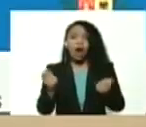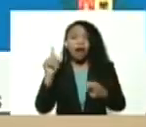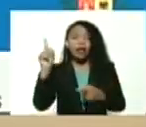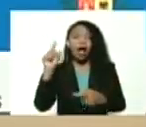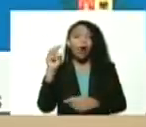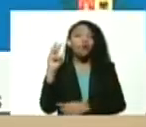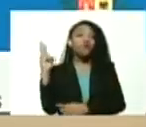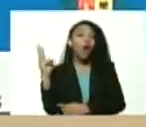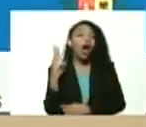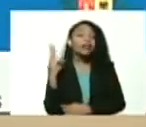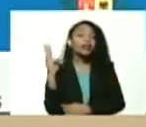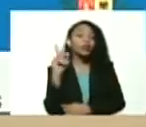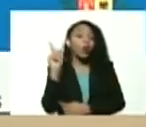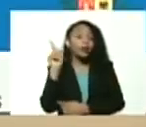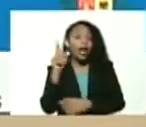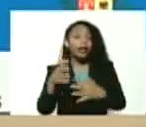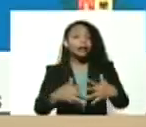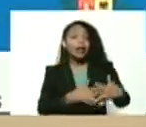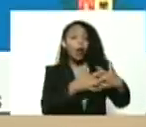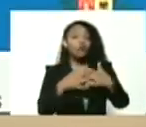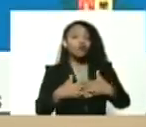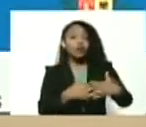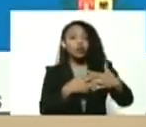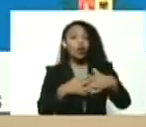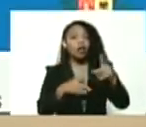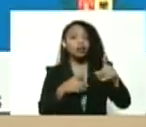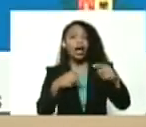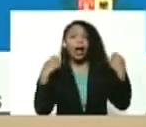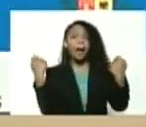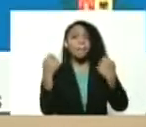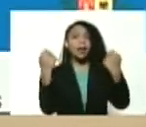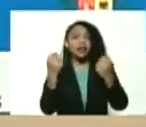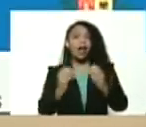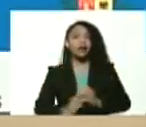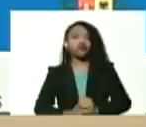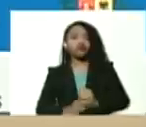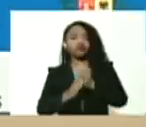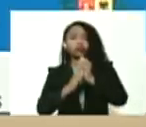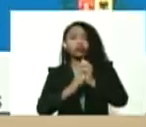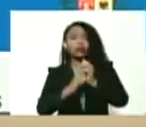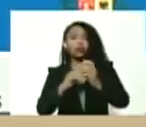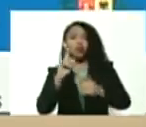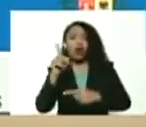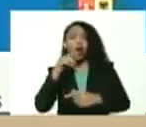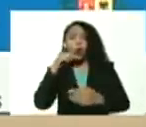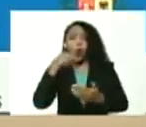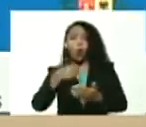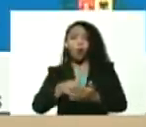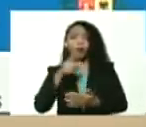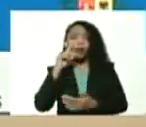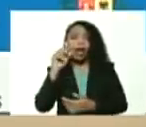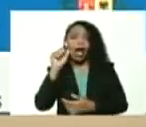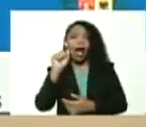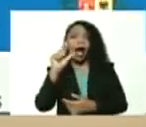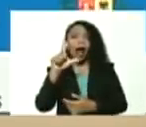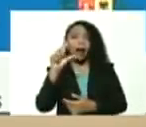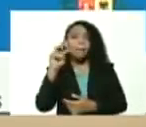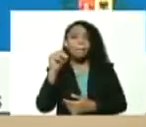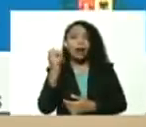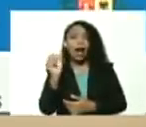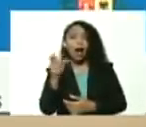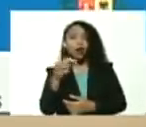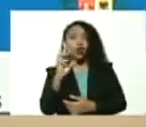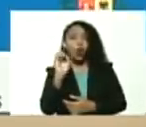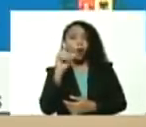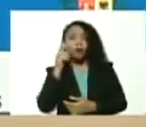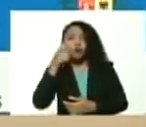Washington, esta campaña dirigida por el impresentable de Luis Almagro. ¿Qué ha hecho Luis Almagro por